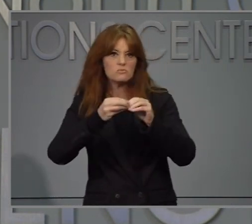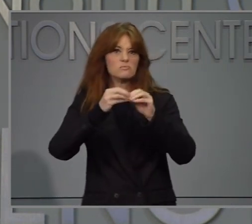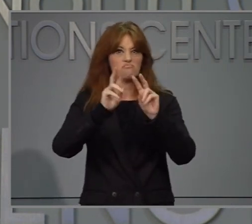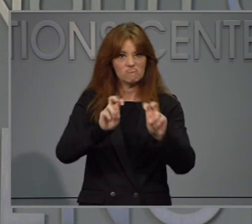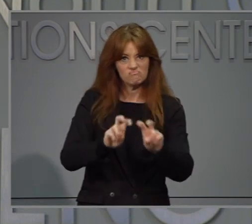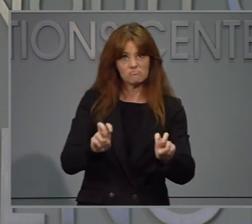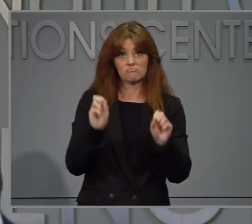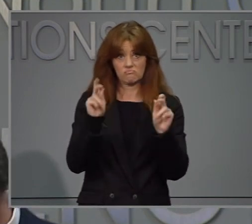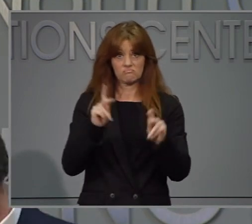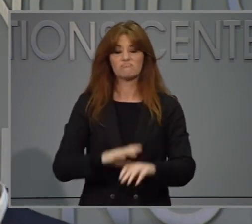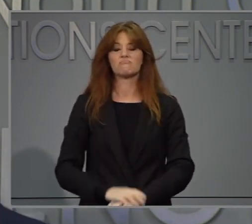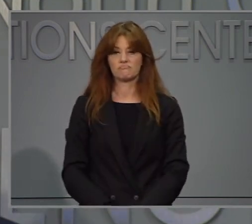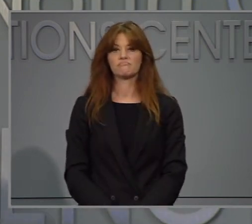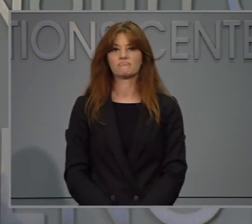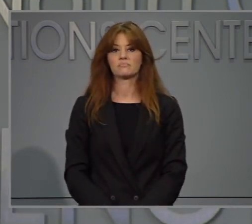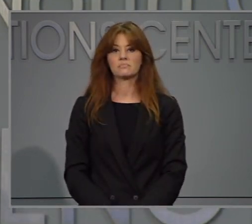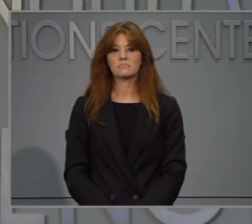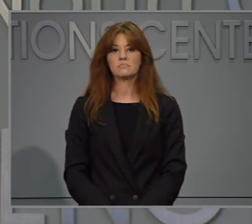Doctora Cohen.